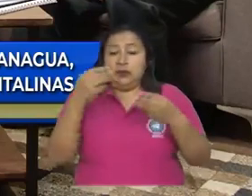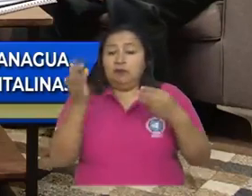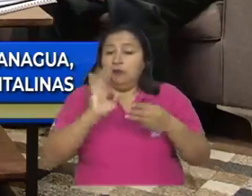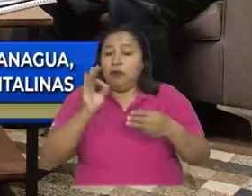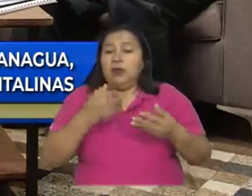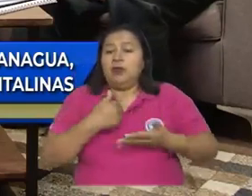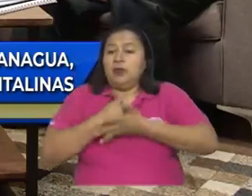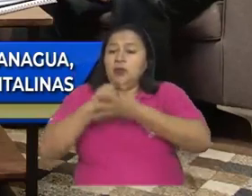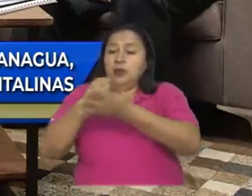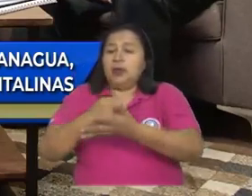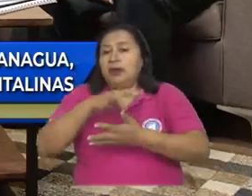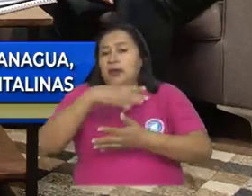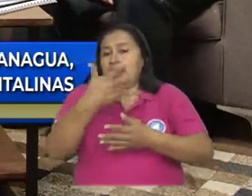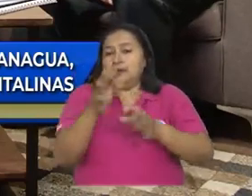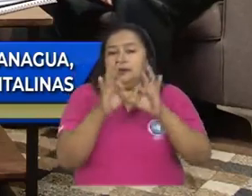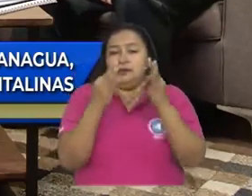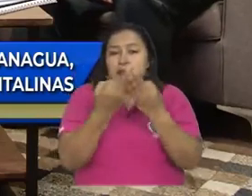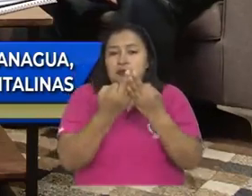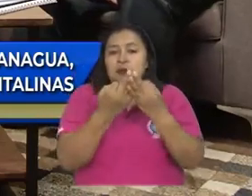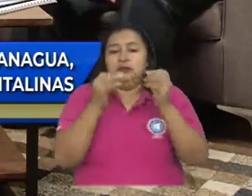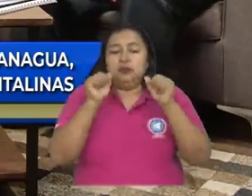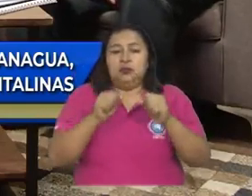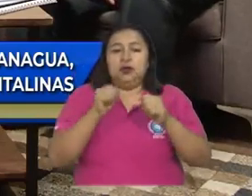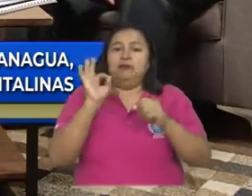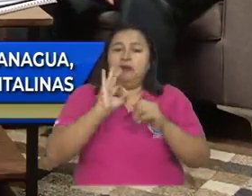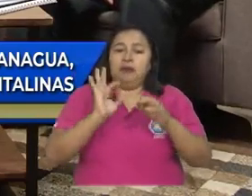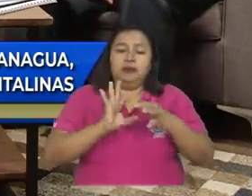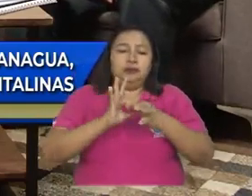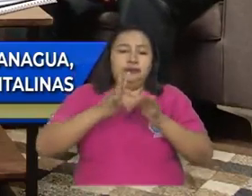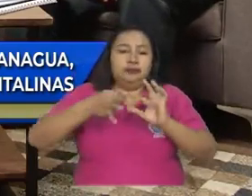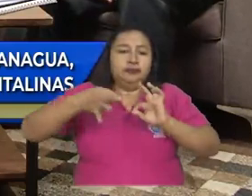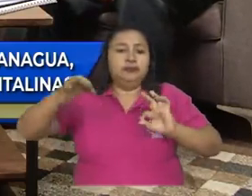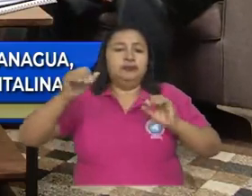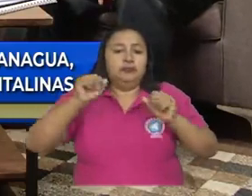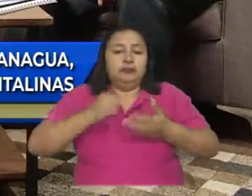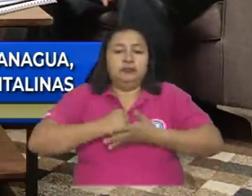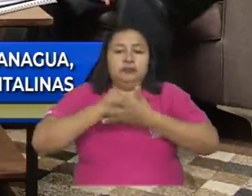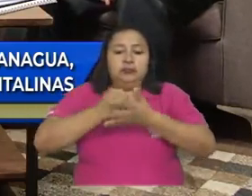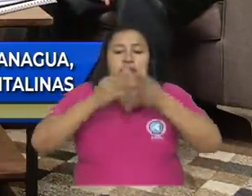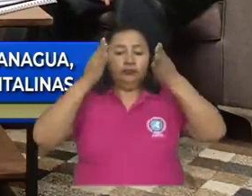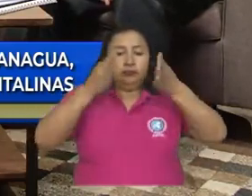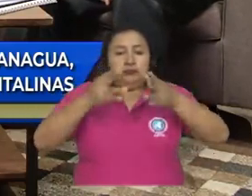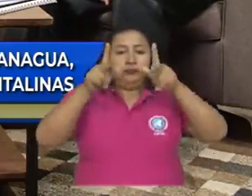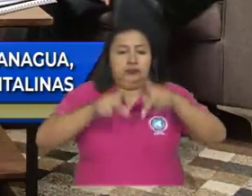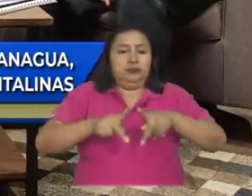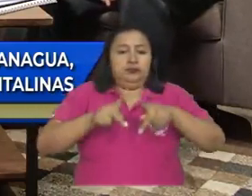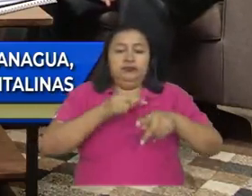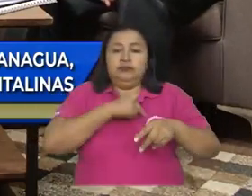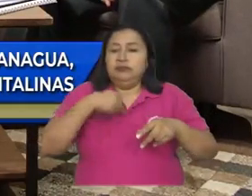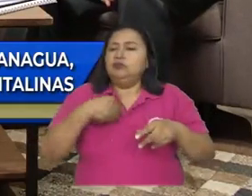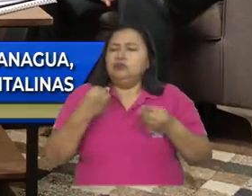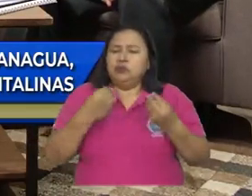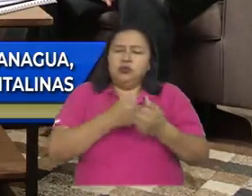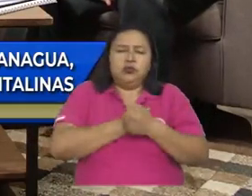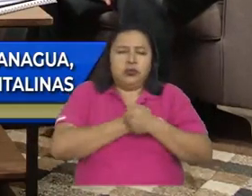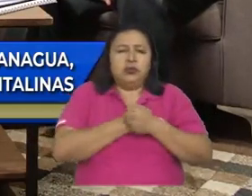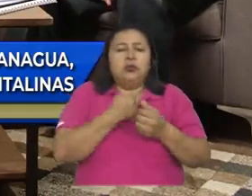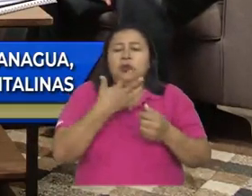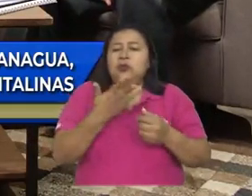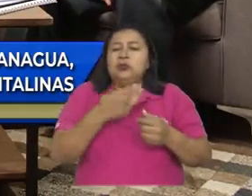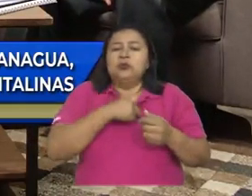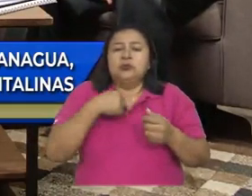¿verdad? Que un eslabón de una cadena al servicio de la población y hacerlo con mucho cariño. Por eso